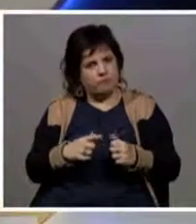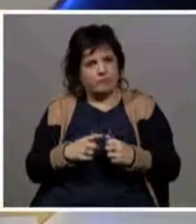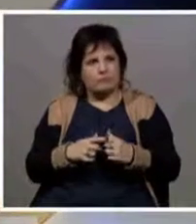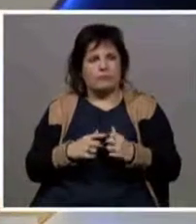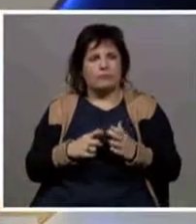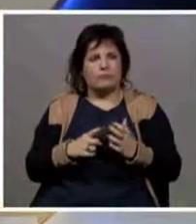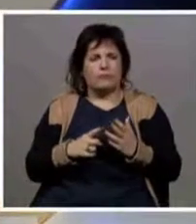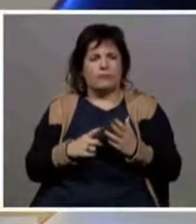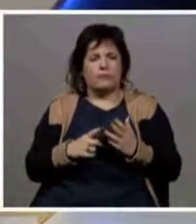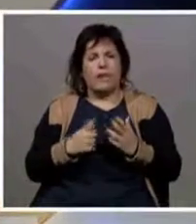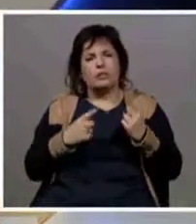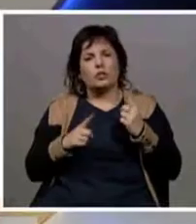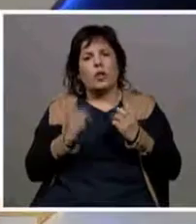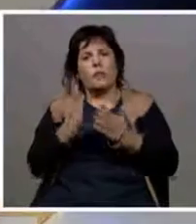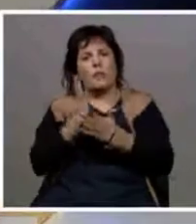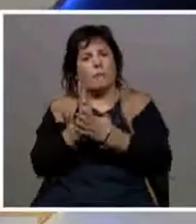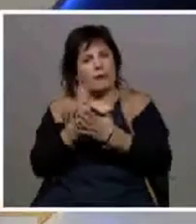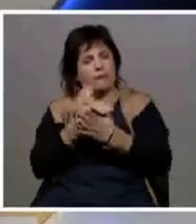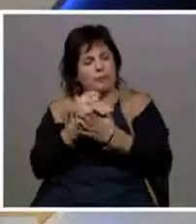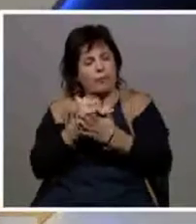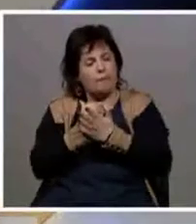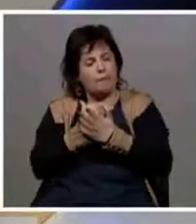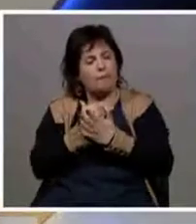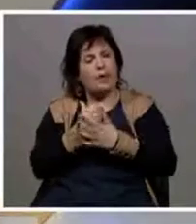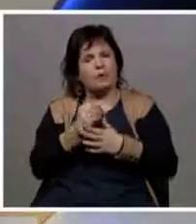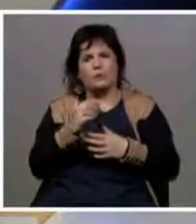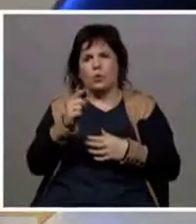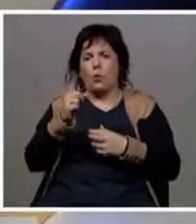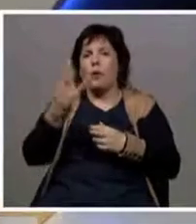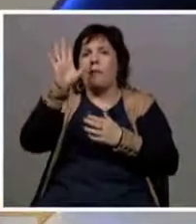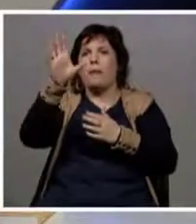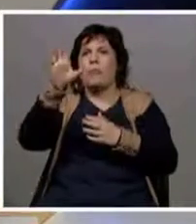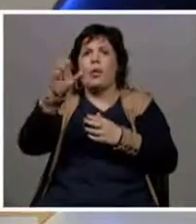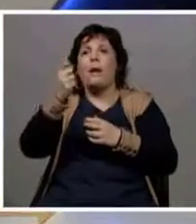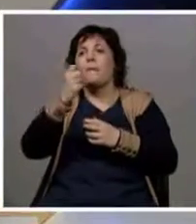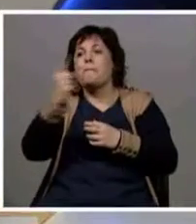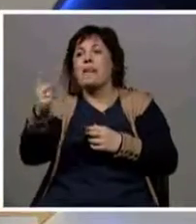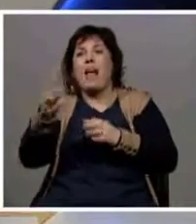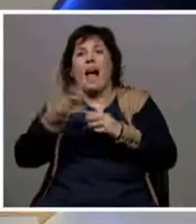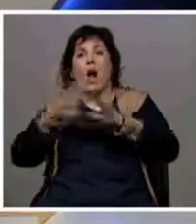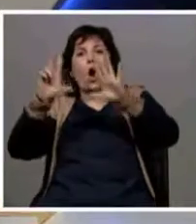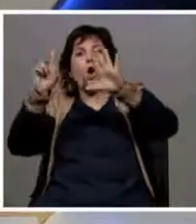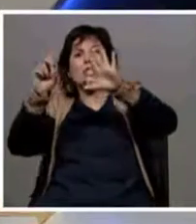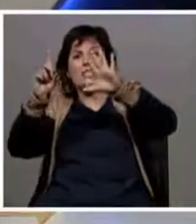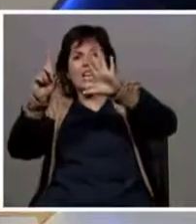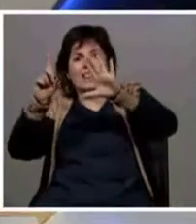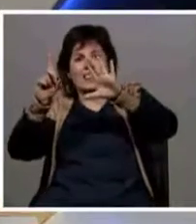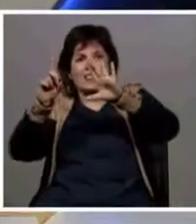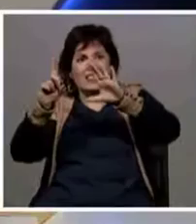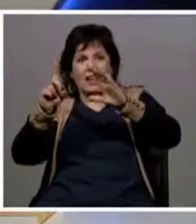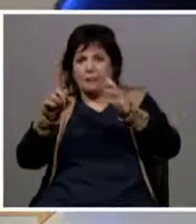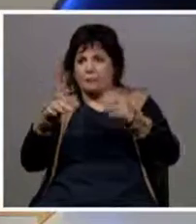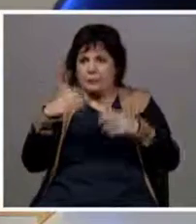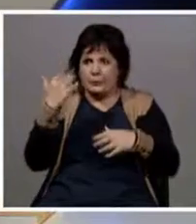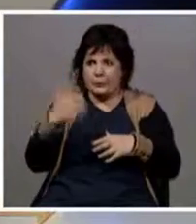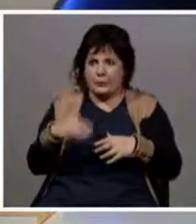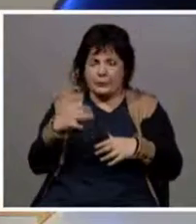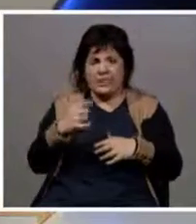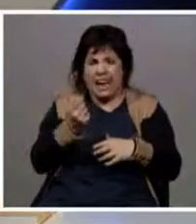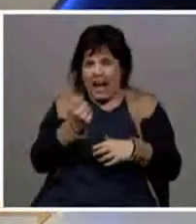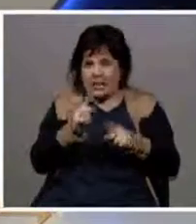entonces tenemos departamento donde esa tasa se ubica el 80 por 1000 próximo al promedio de